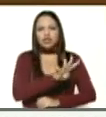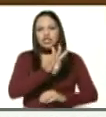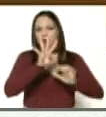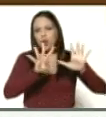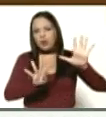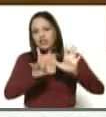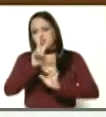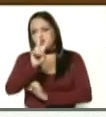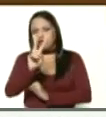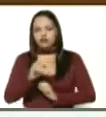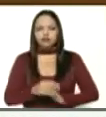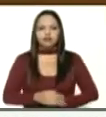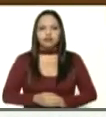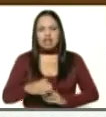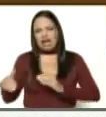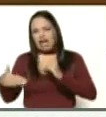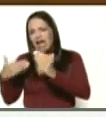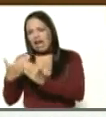1492 y